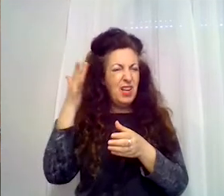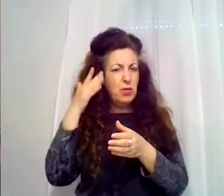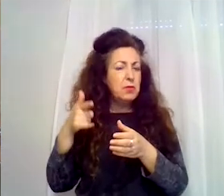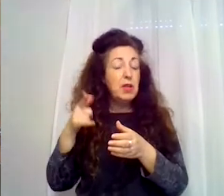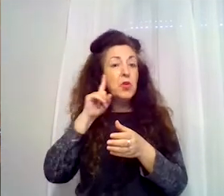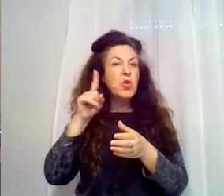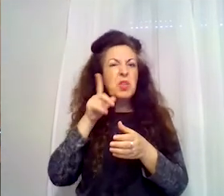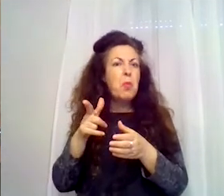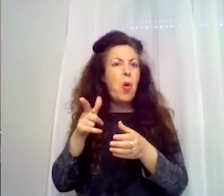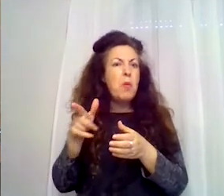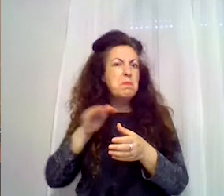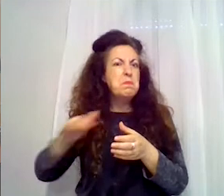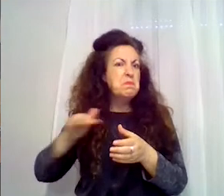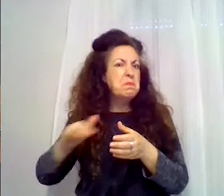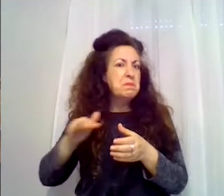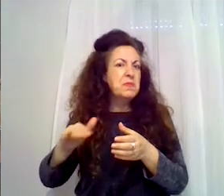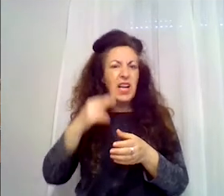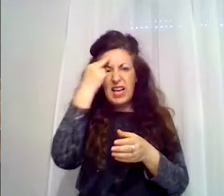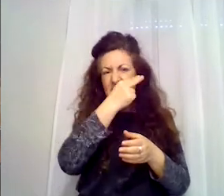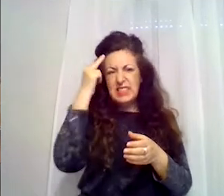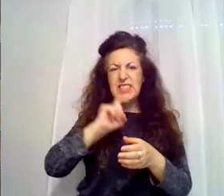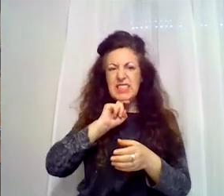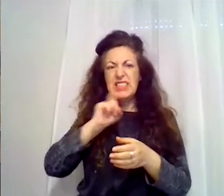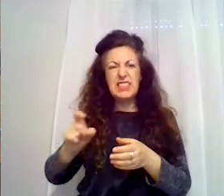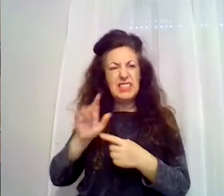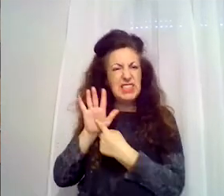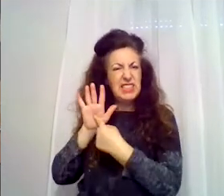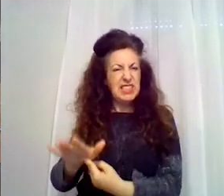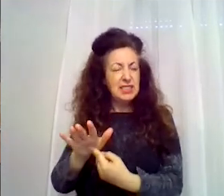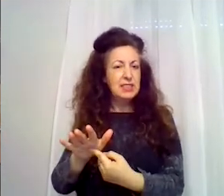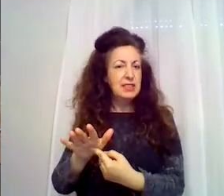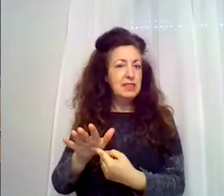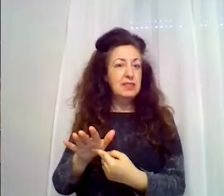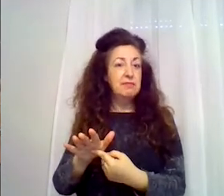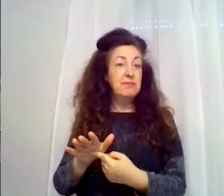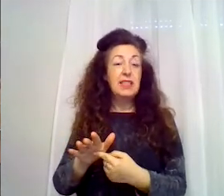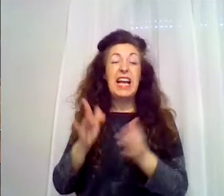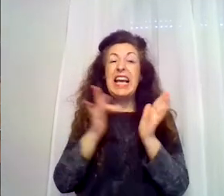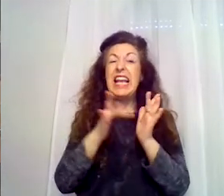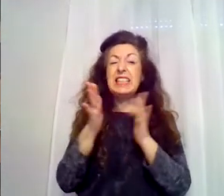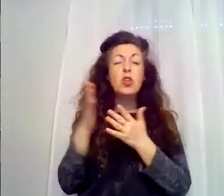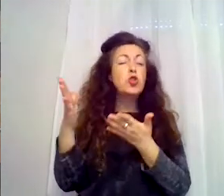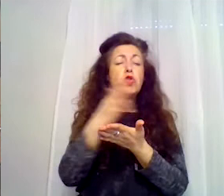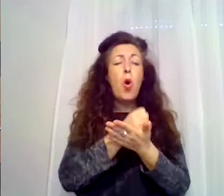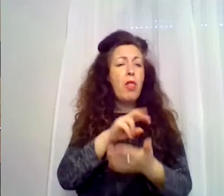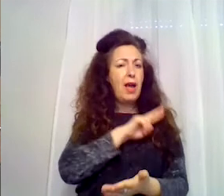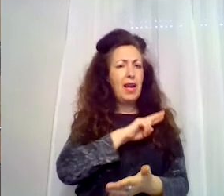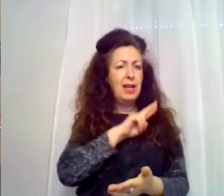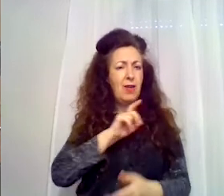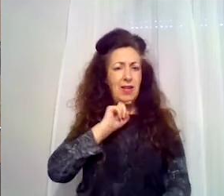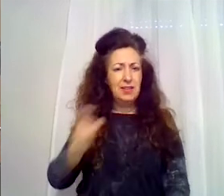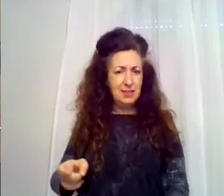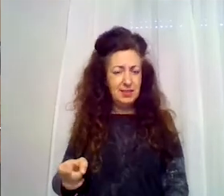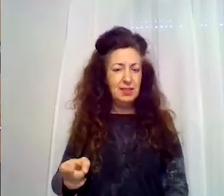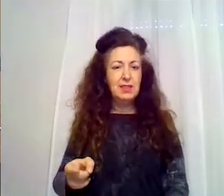Epicuro está permanentemente, ¿verdad?, citada, y esta misma cita maravillosa, es decir, la muerte no existe en la medida, ¿verdad?, que